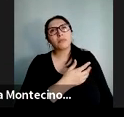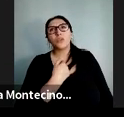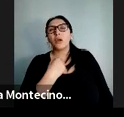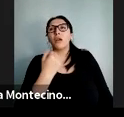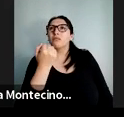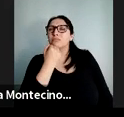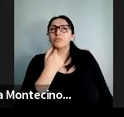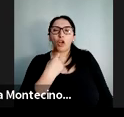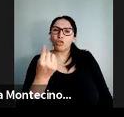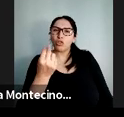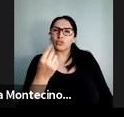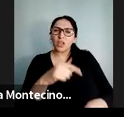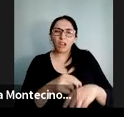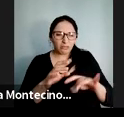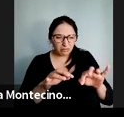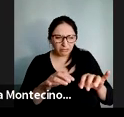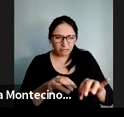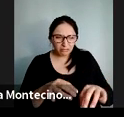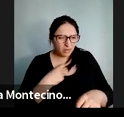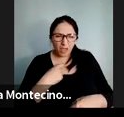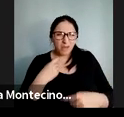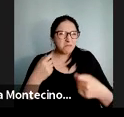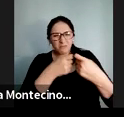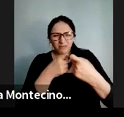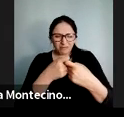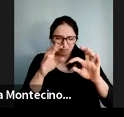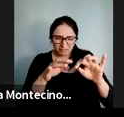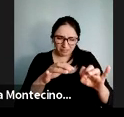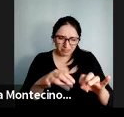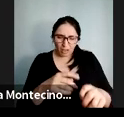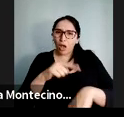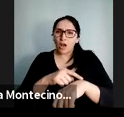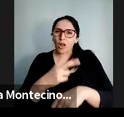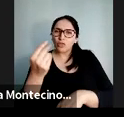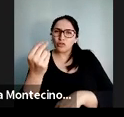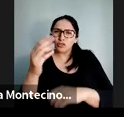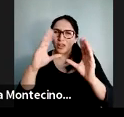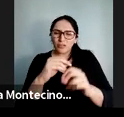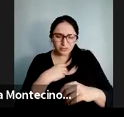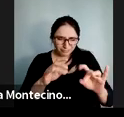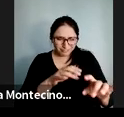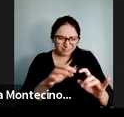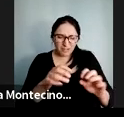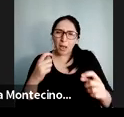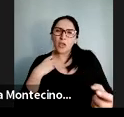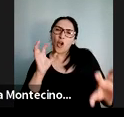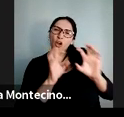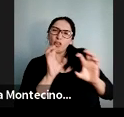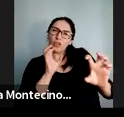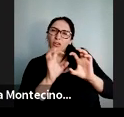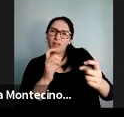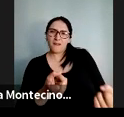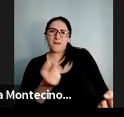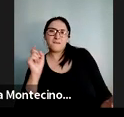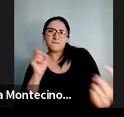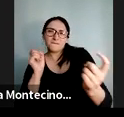la noche y estaba peleando con gente que no conozco, con gente que no conozco, que jamás va a cambiar su punto de vista, que jamás van a hacer cambiar mi